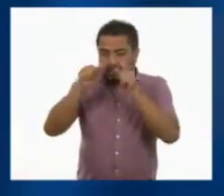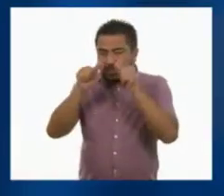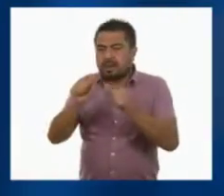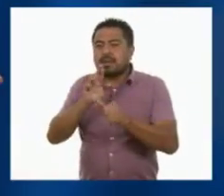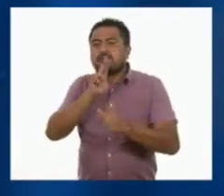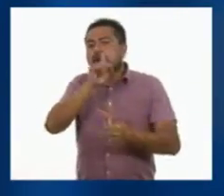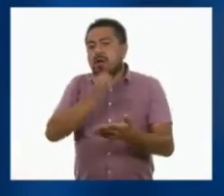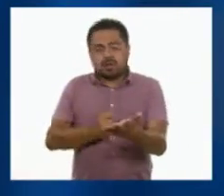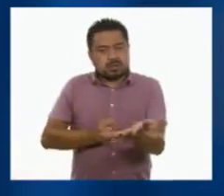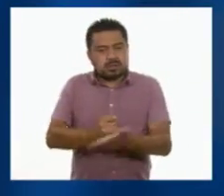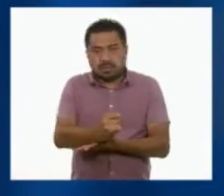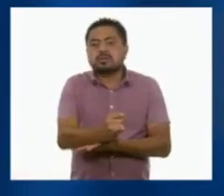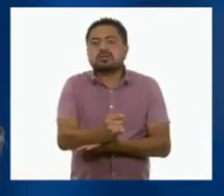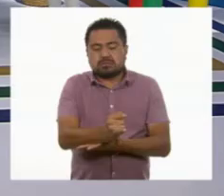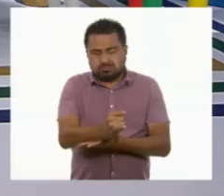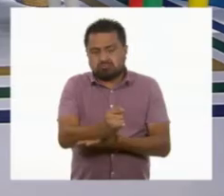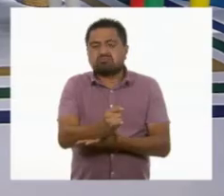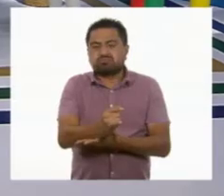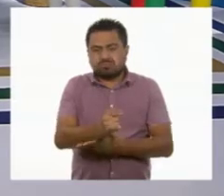mejores decisiones.